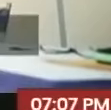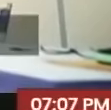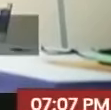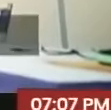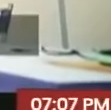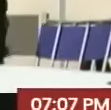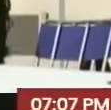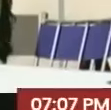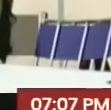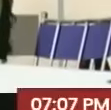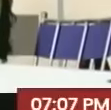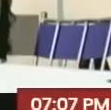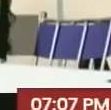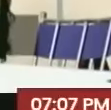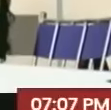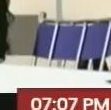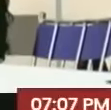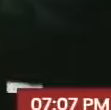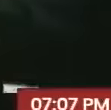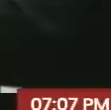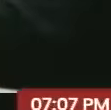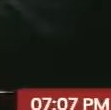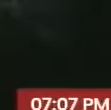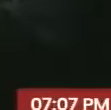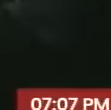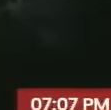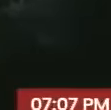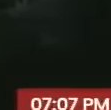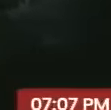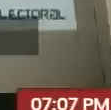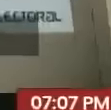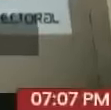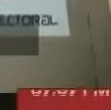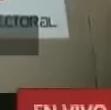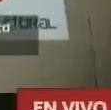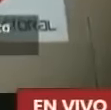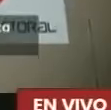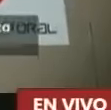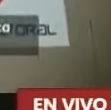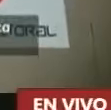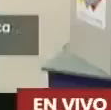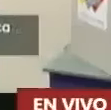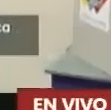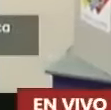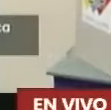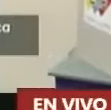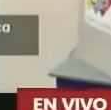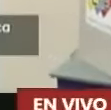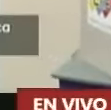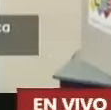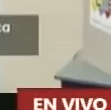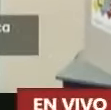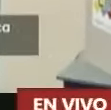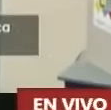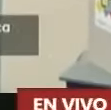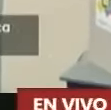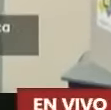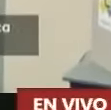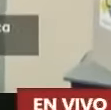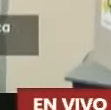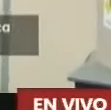Estamos cumpliendo una proeza histórica, verdaderamente, con este referéndum consultivo. Nosotros estamos resolviendo por la